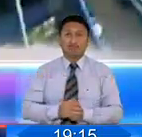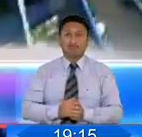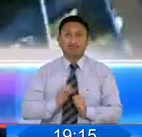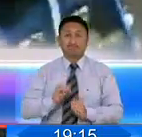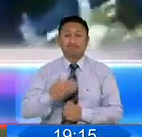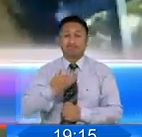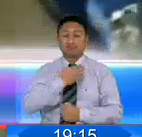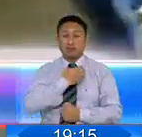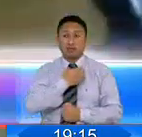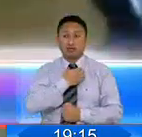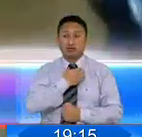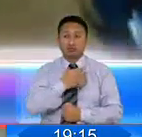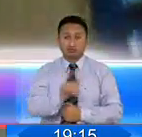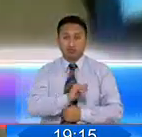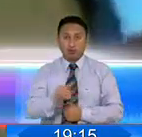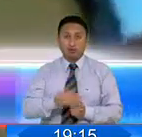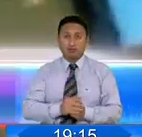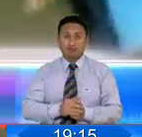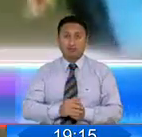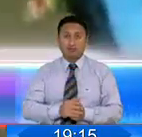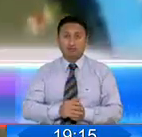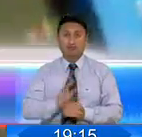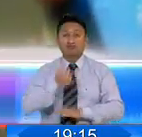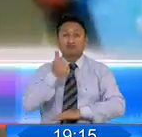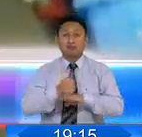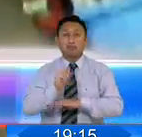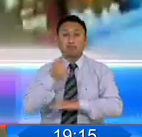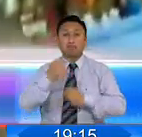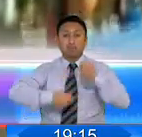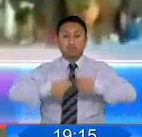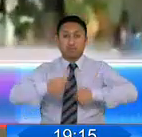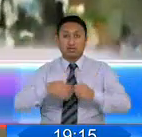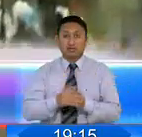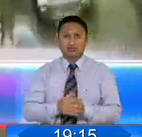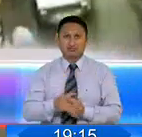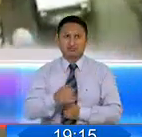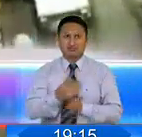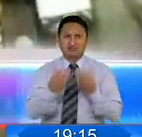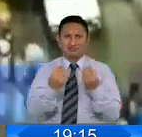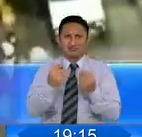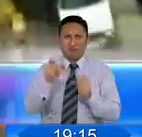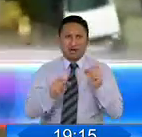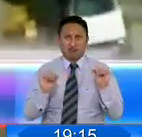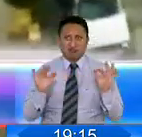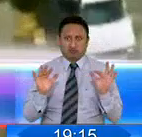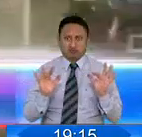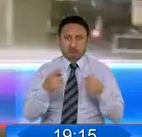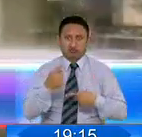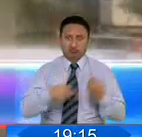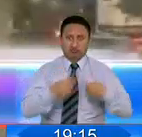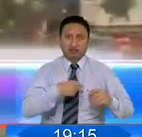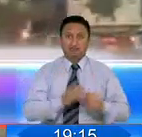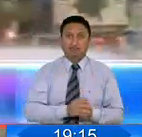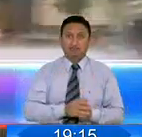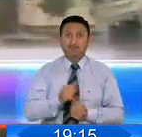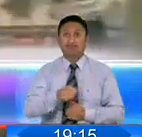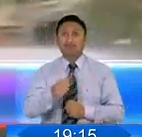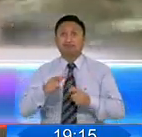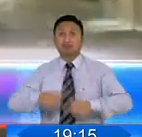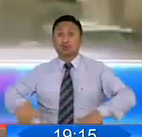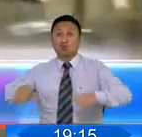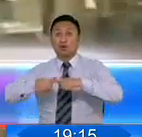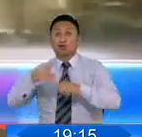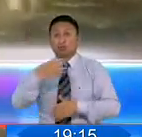mismo. Plaza Primero de Mayo, son cientos de personas reunidas en medio de las actividades económicas. En otro punto también de esa